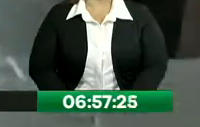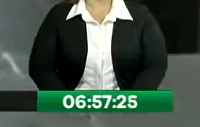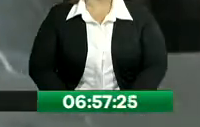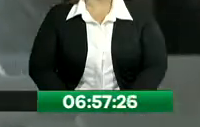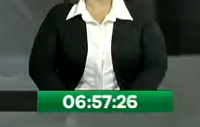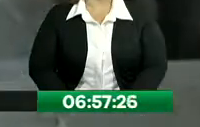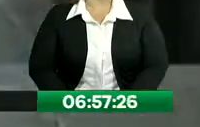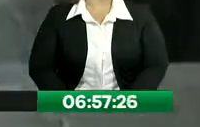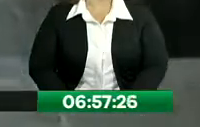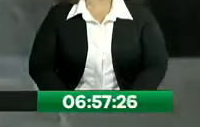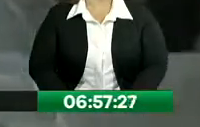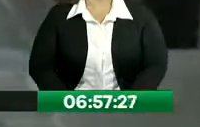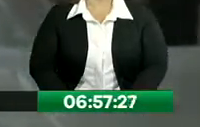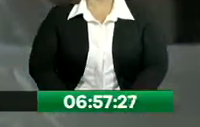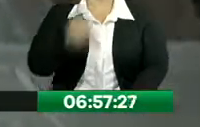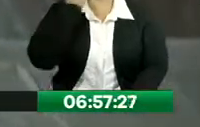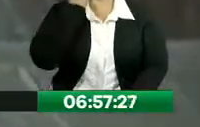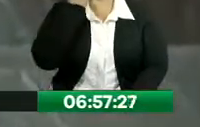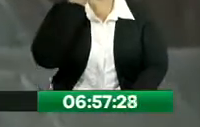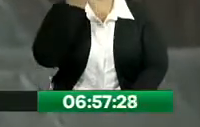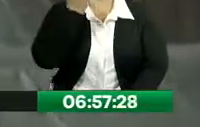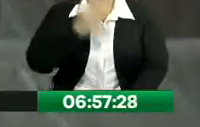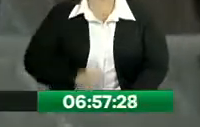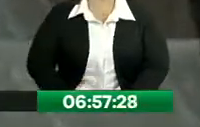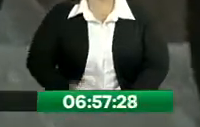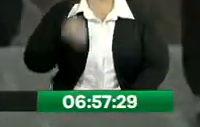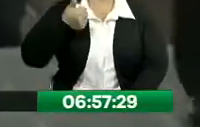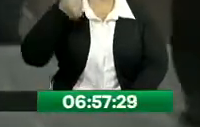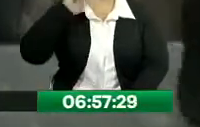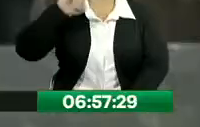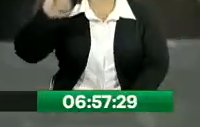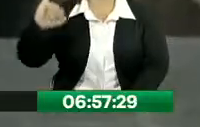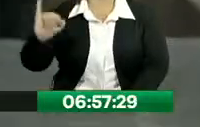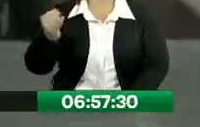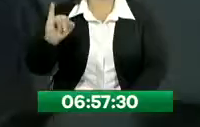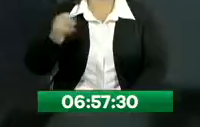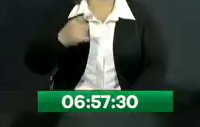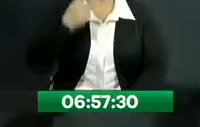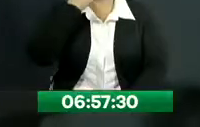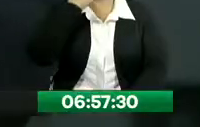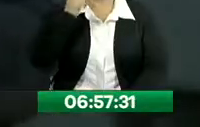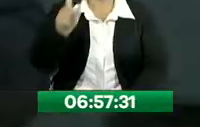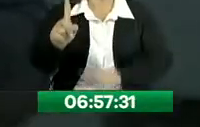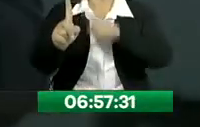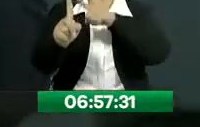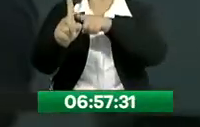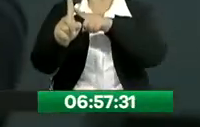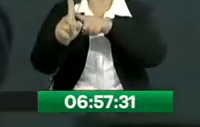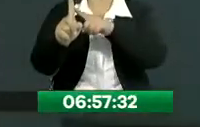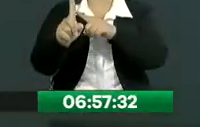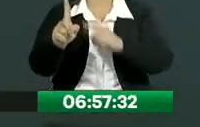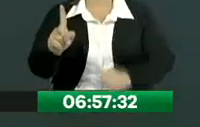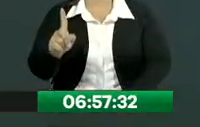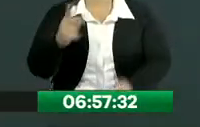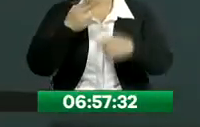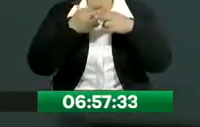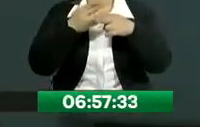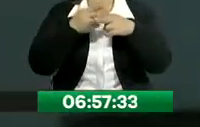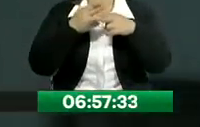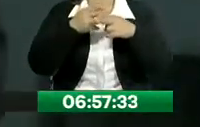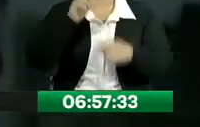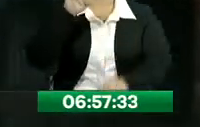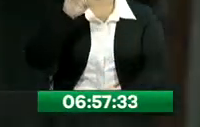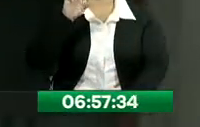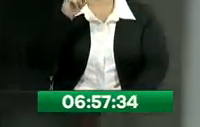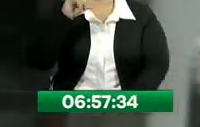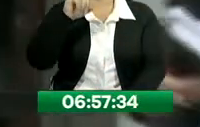Tras 10 años de distanciamiento, este jueves fue recibido en el Palacio de Carondelet el relator especial para la libertad de expresión de la CID,